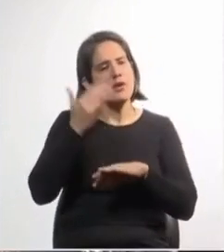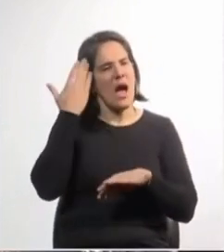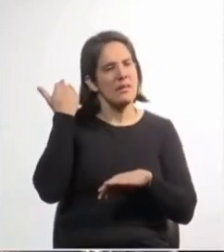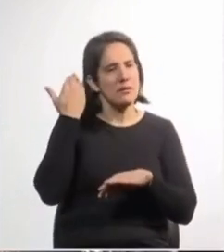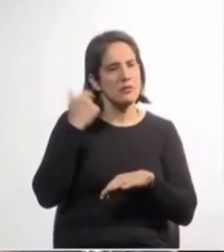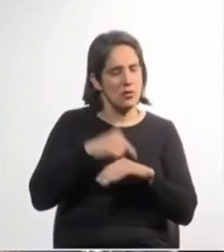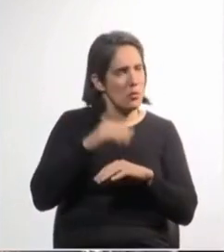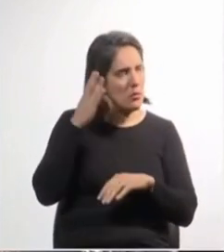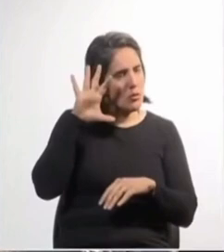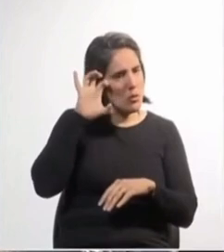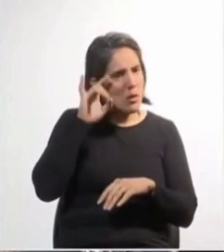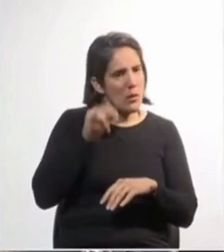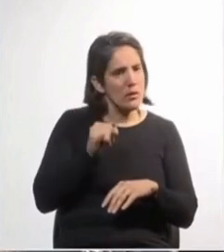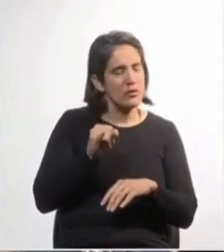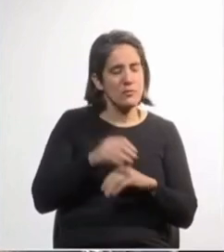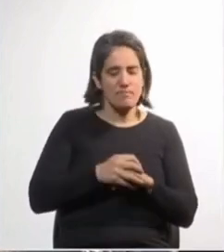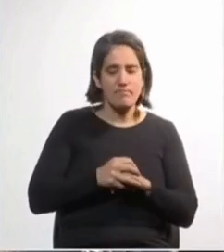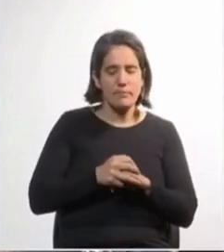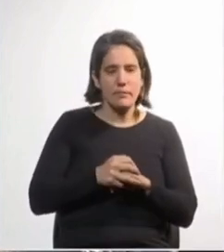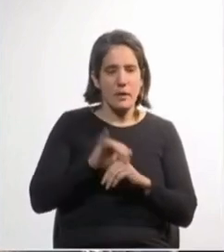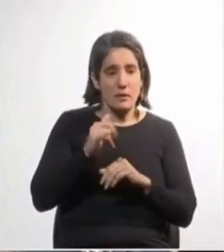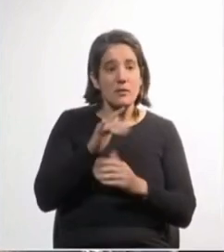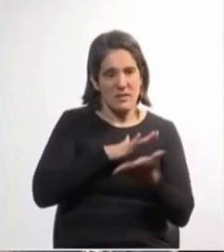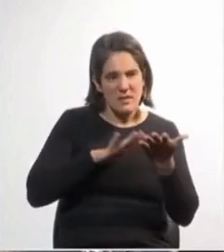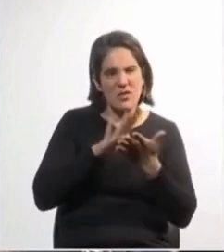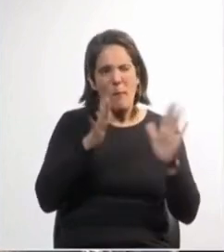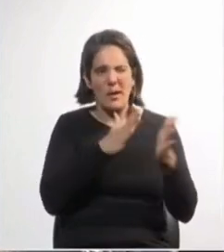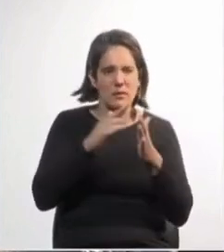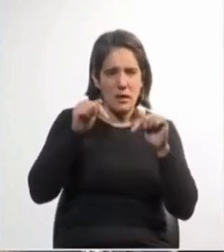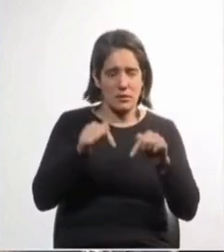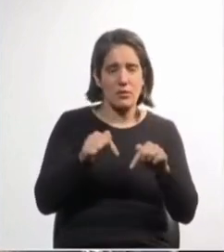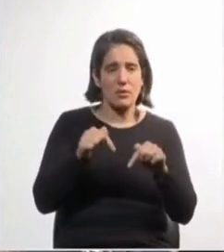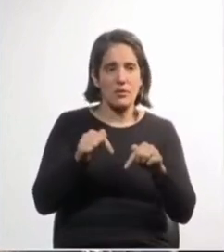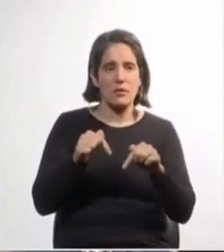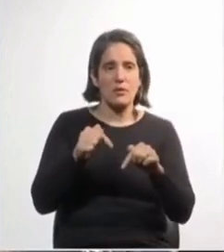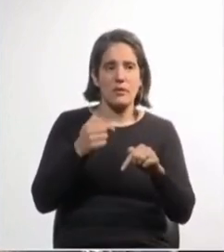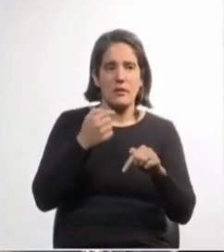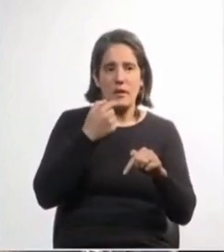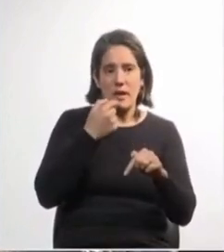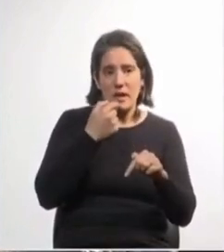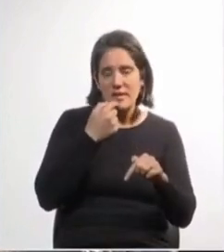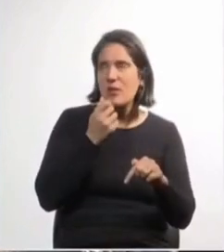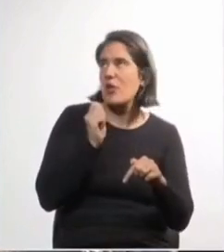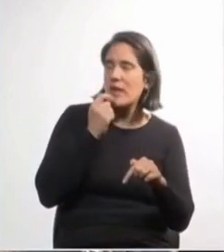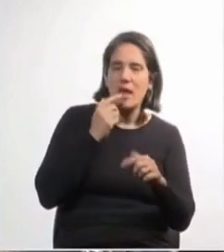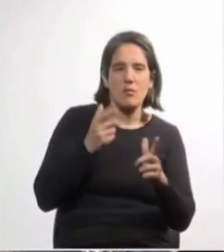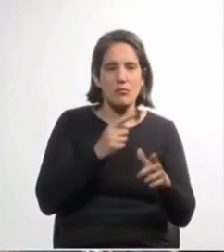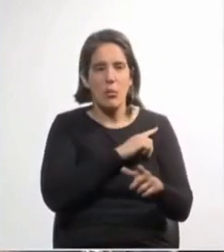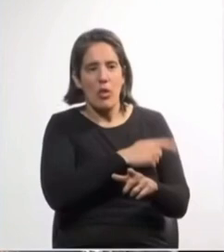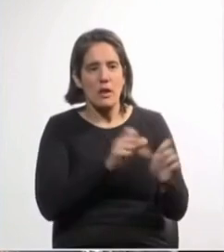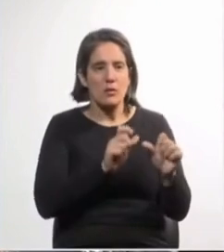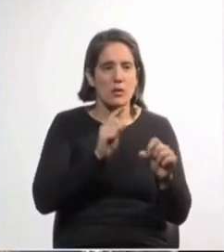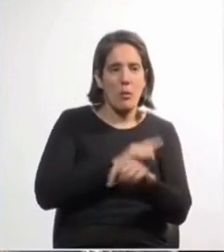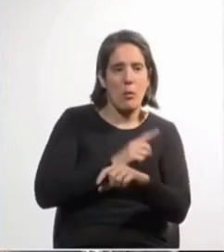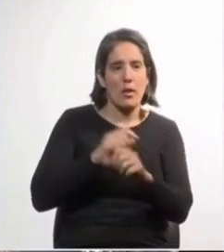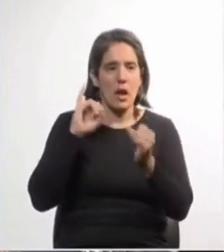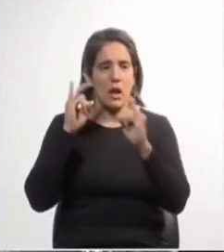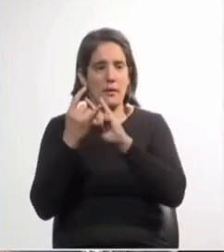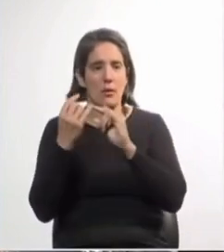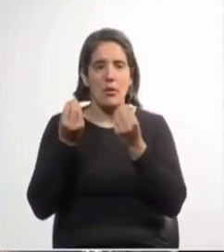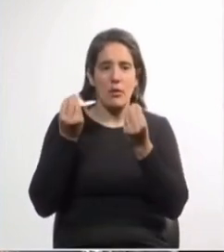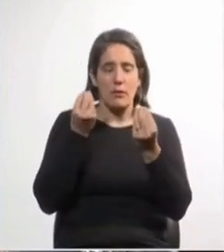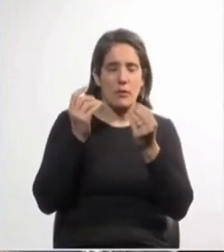par de rendiciones de cuentas que tuvimos una discusión clara, ya no en términos de iniciativa, sino de otro artículo en la